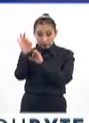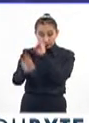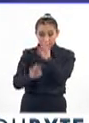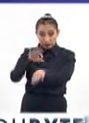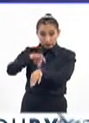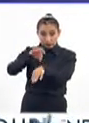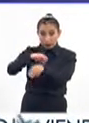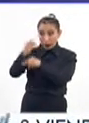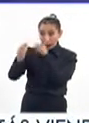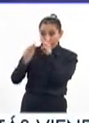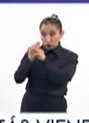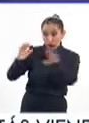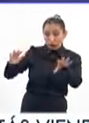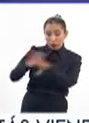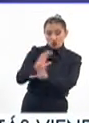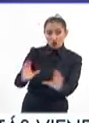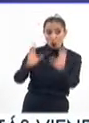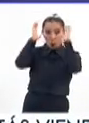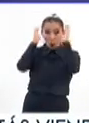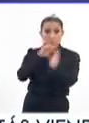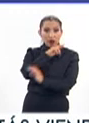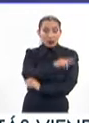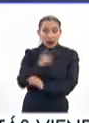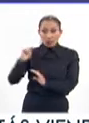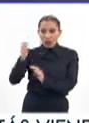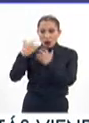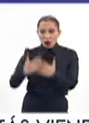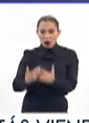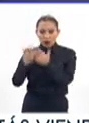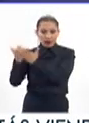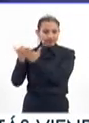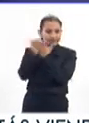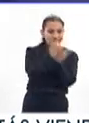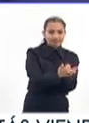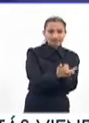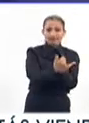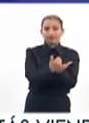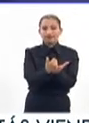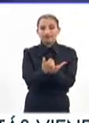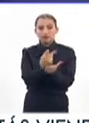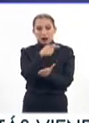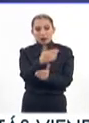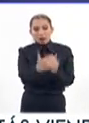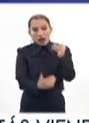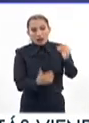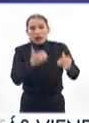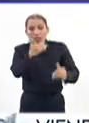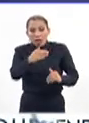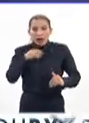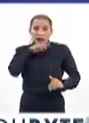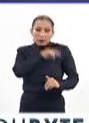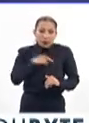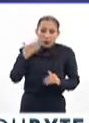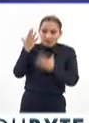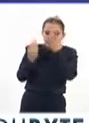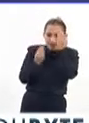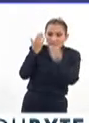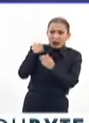en el mundo cambia de manera muy importante, ¿no? La tecnología está haciendo que vayamos a una